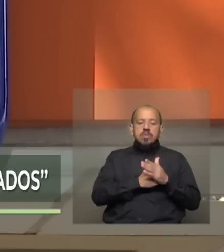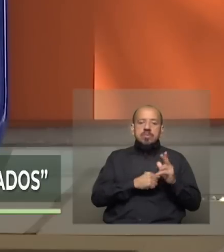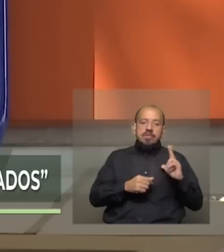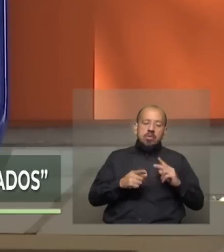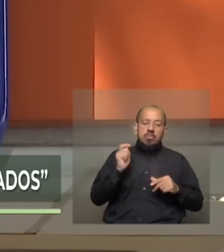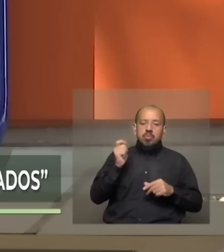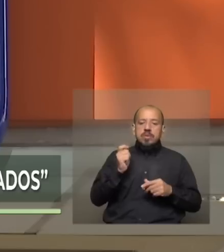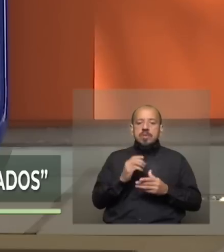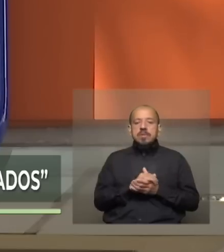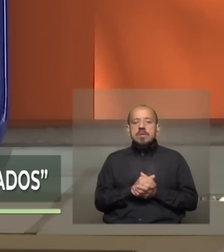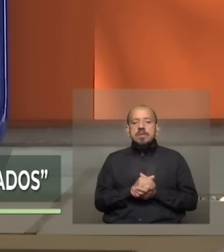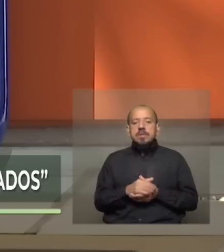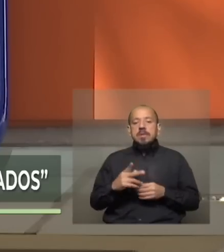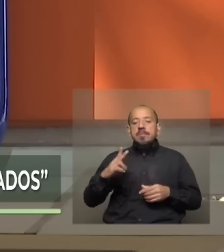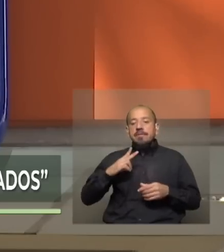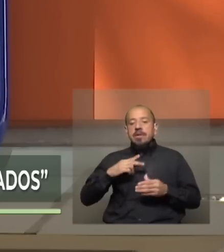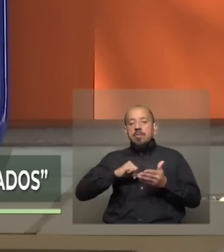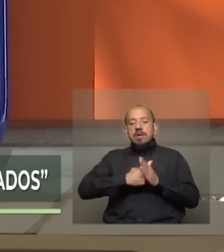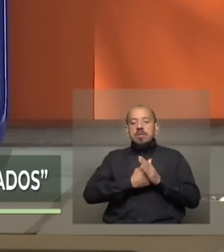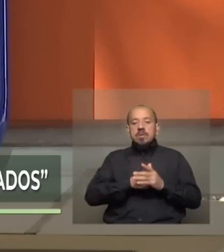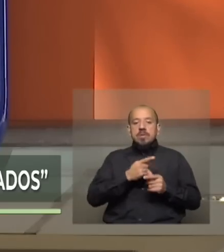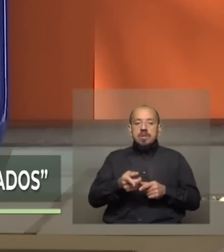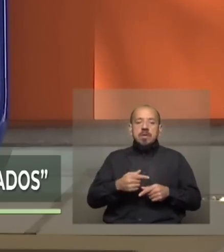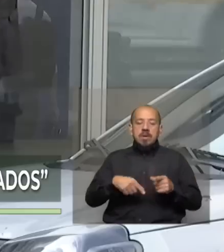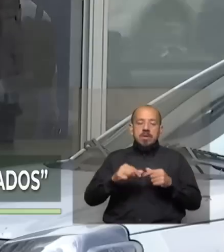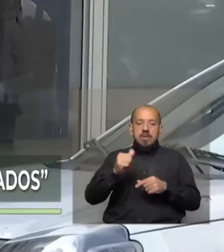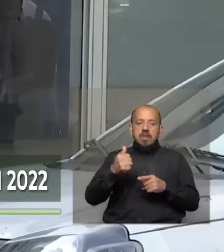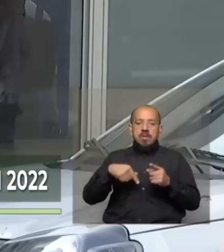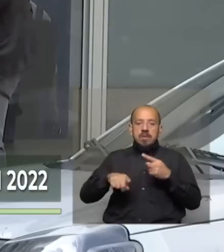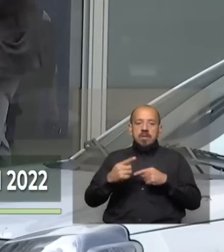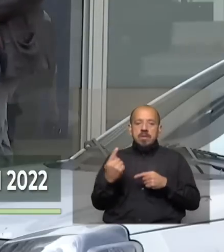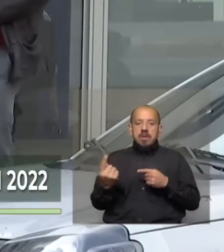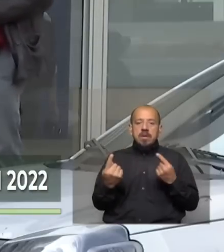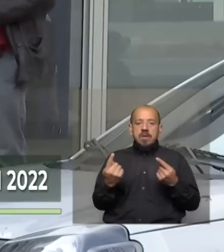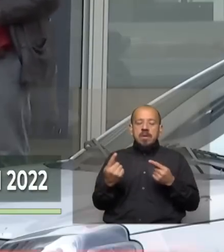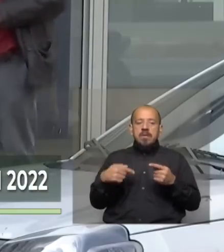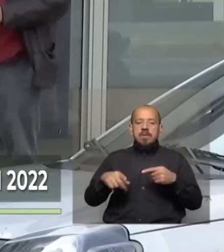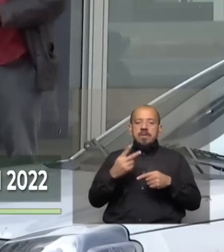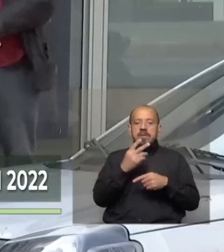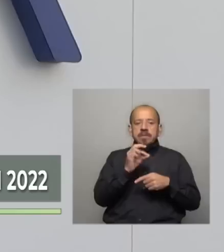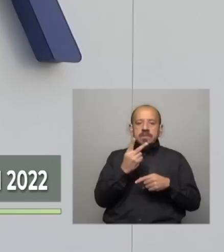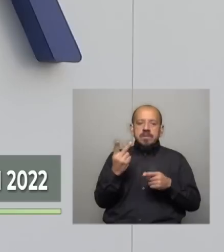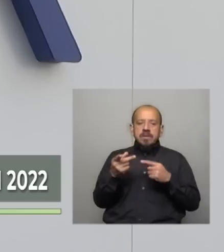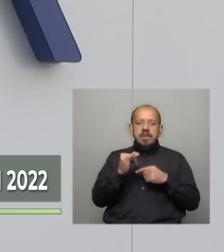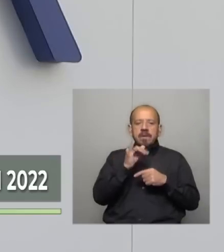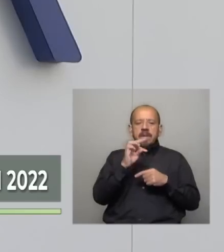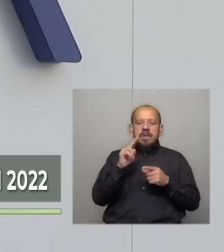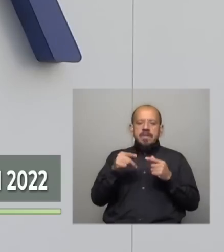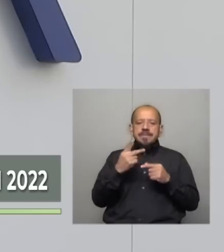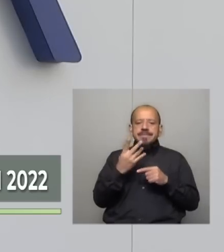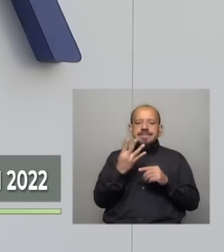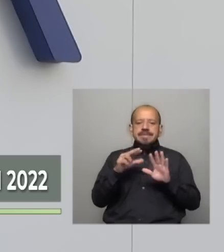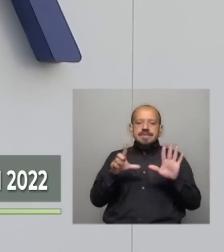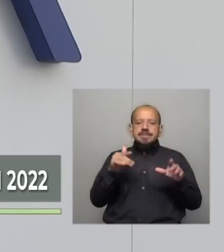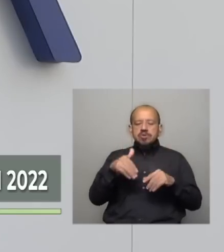sobre los bancos privados el trabajo detalla las utilidades observadas por cada institución en el 2022 y tabú 47 millones de